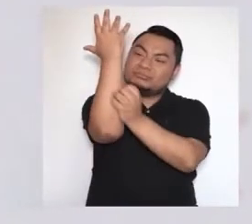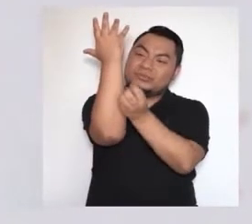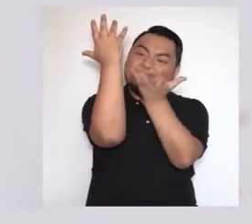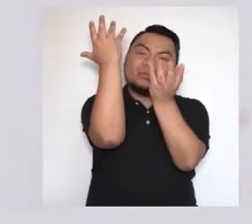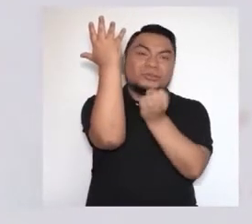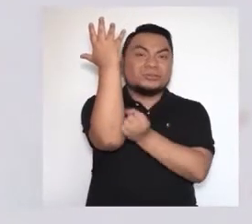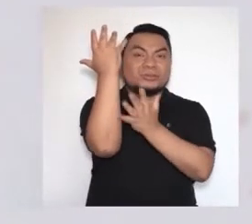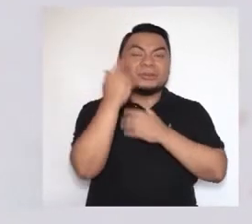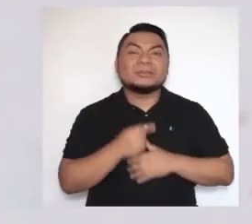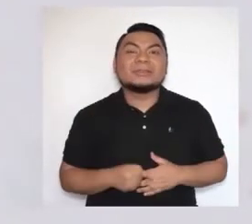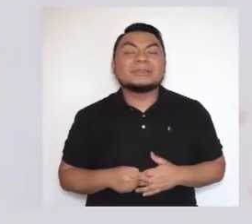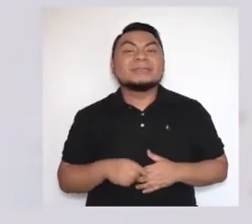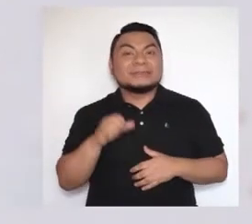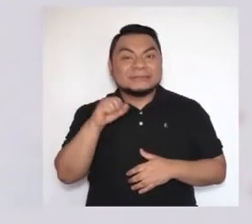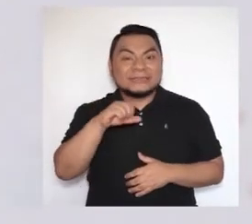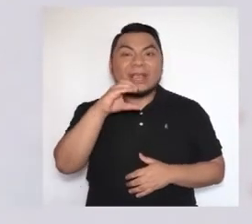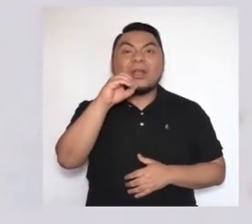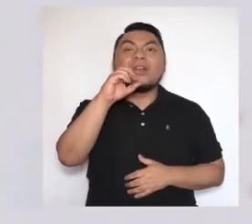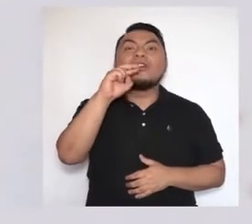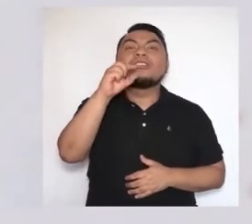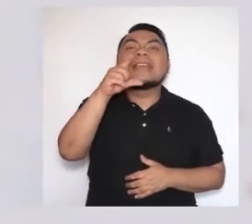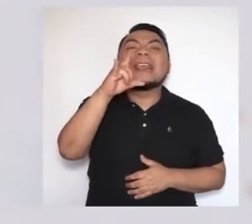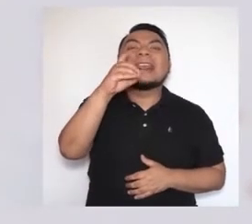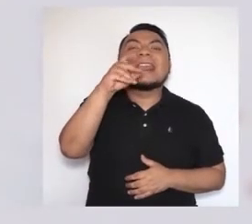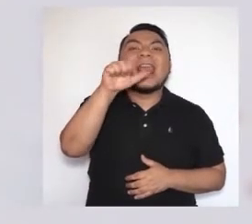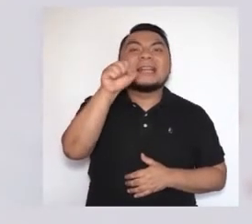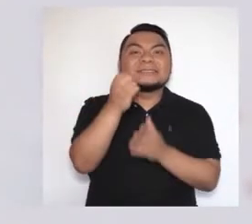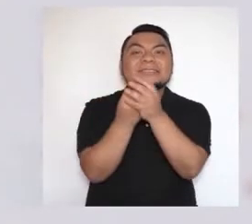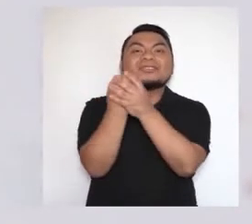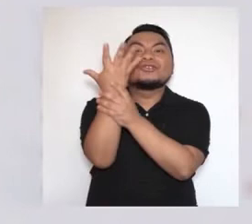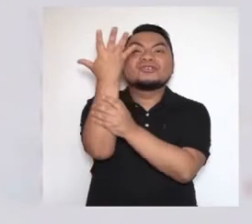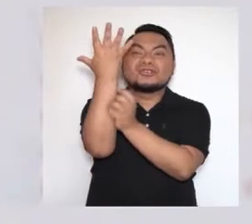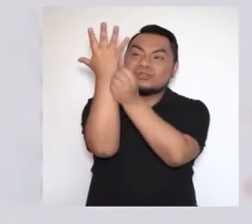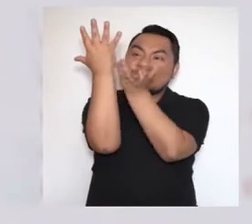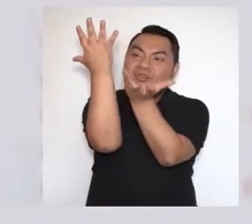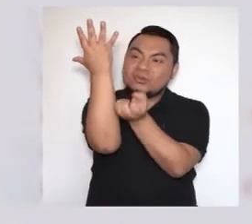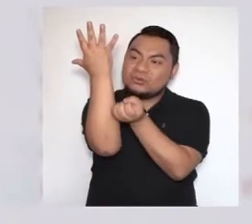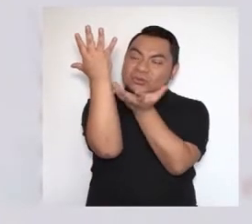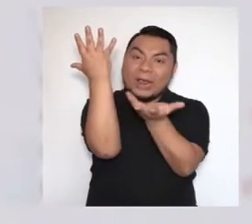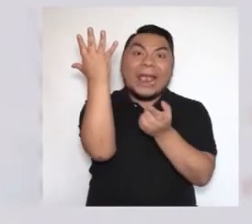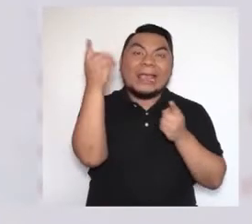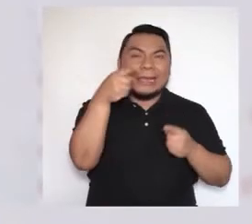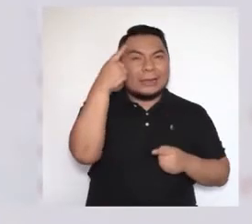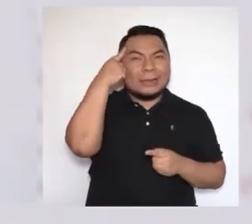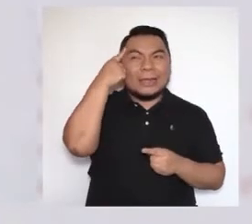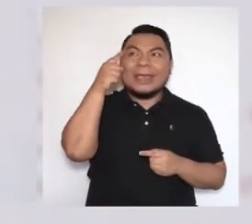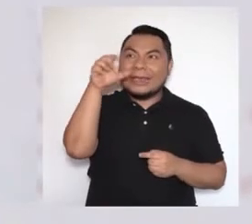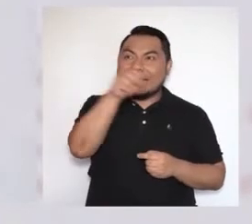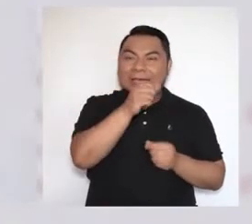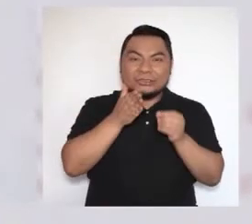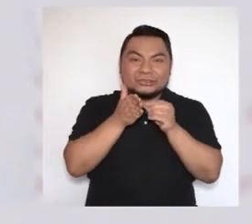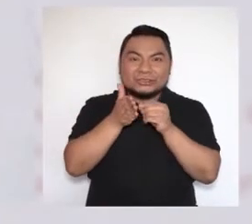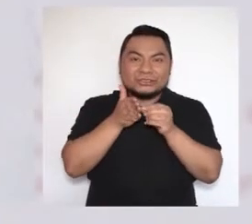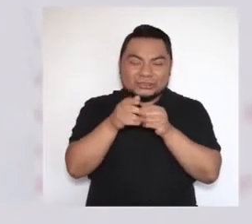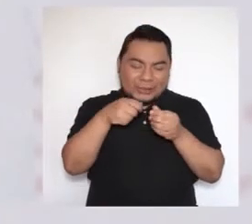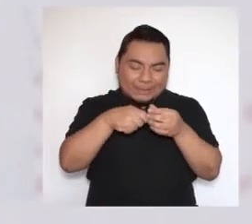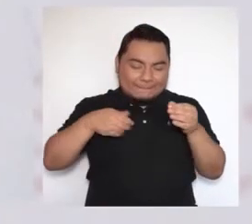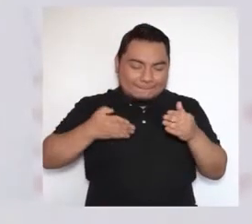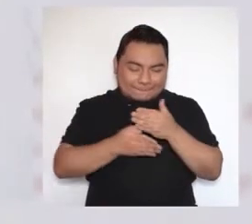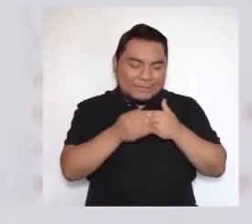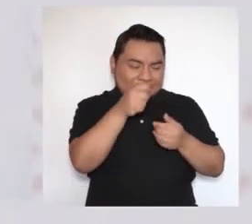árboles. Eran orquídeas. Quiso arrancar una, sacó su cuchillo, lo